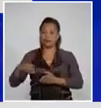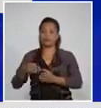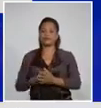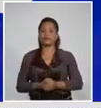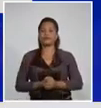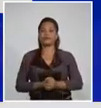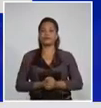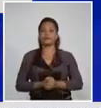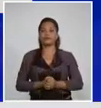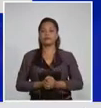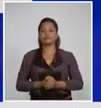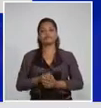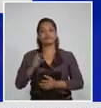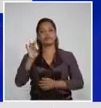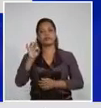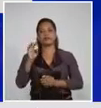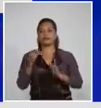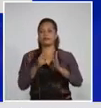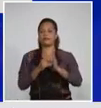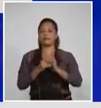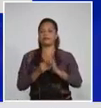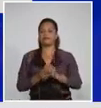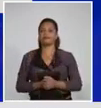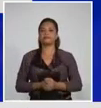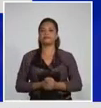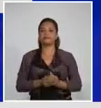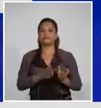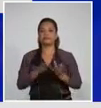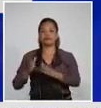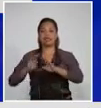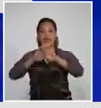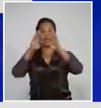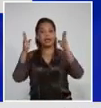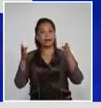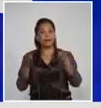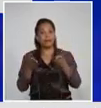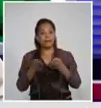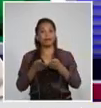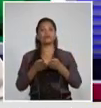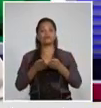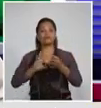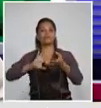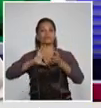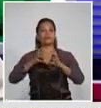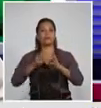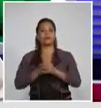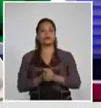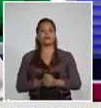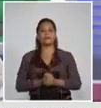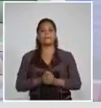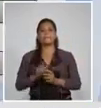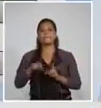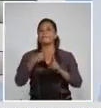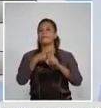de 15 menos. El mundo, complicado, más de 500.000 en el